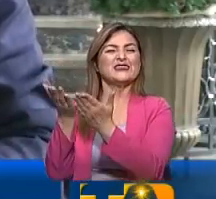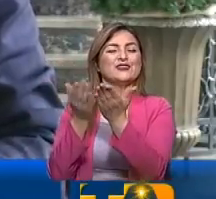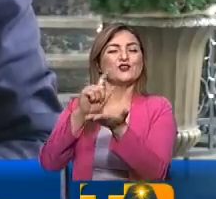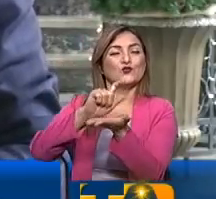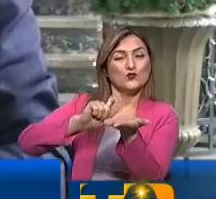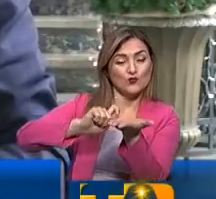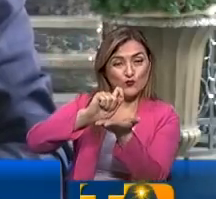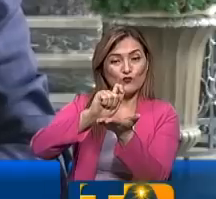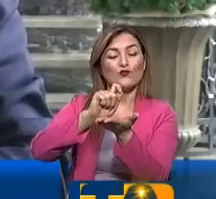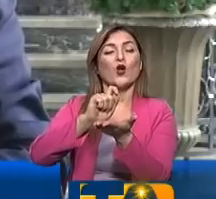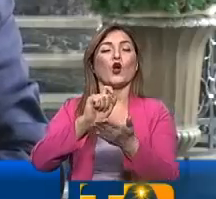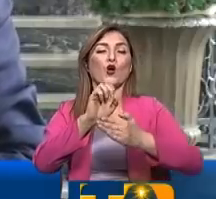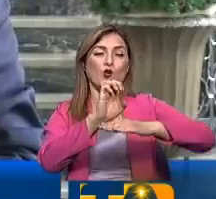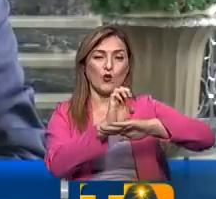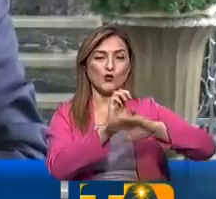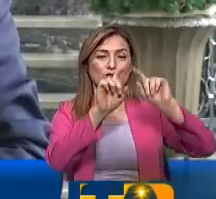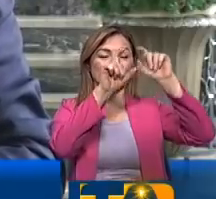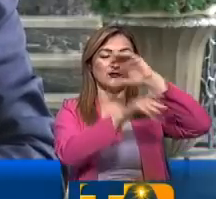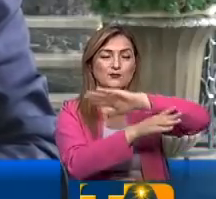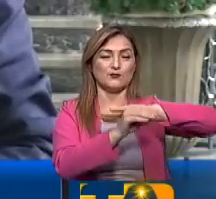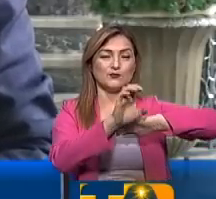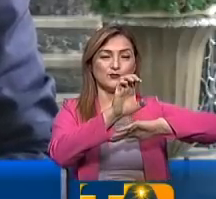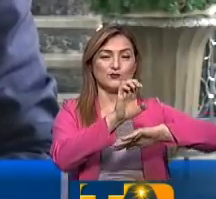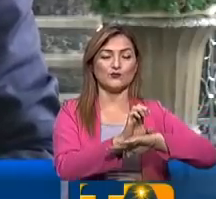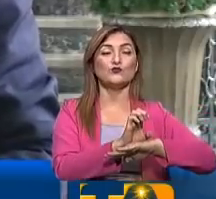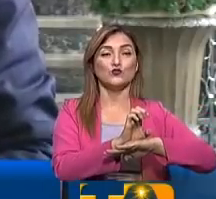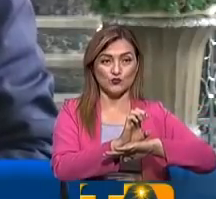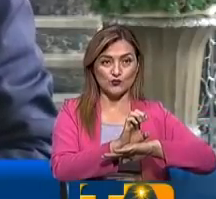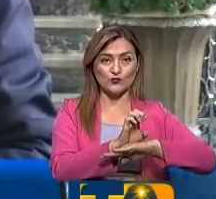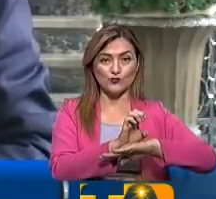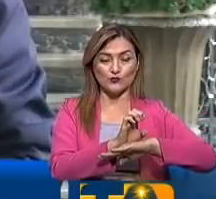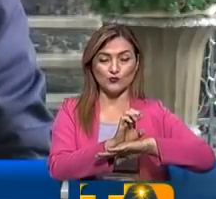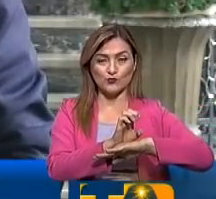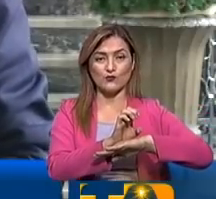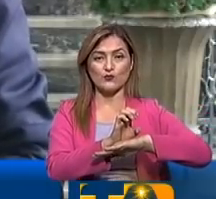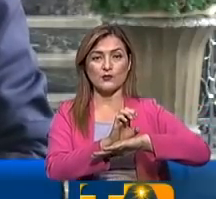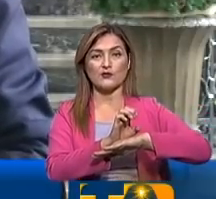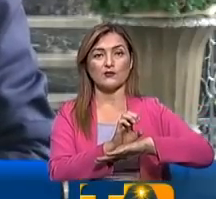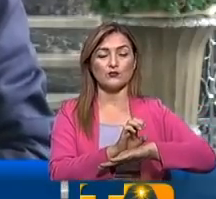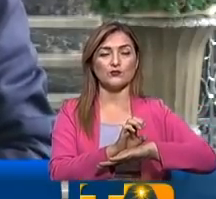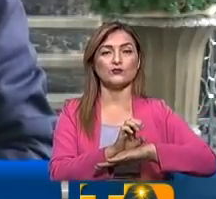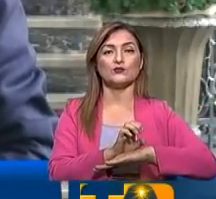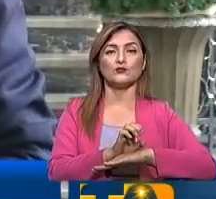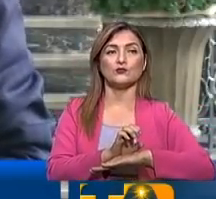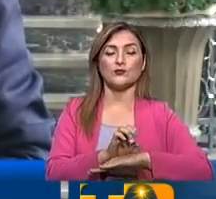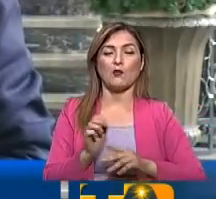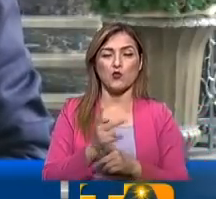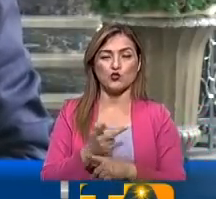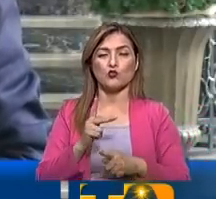contratos con nuestro país, con Petroecuador, puedan dejar de producir sin que esto